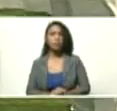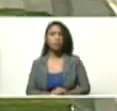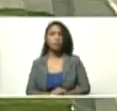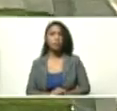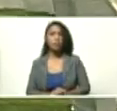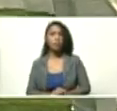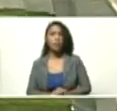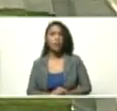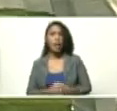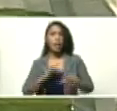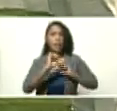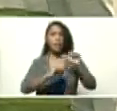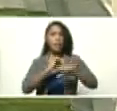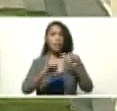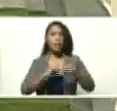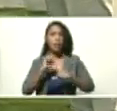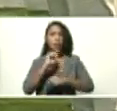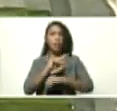del siglo XIX.